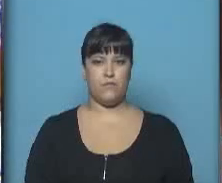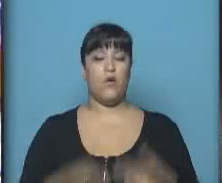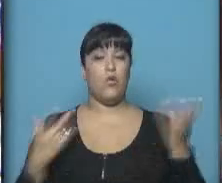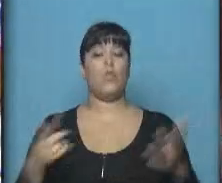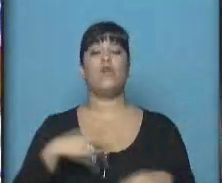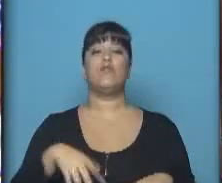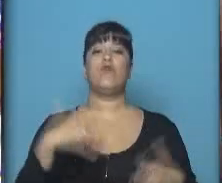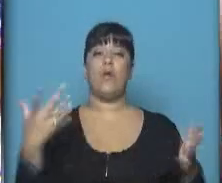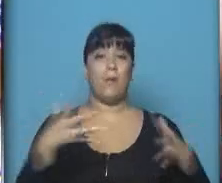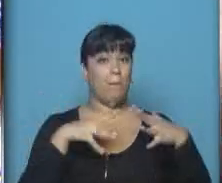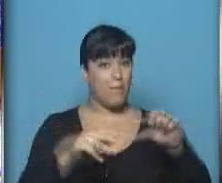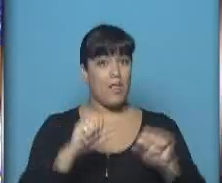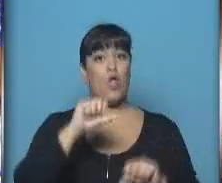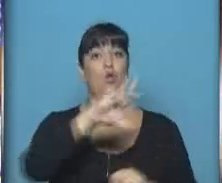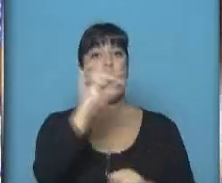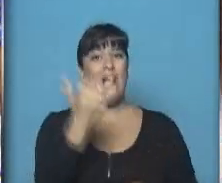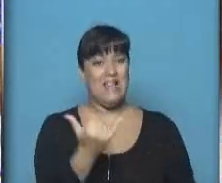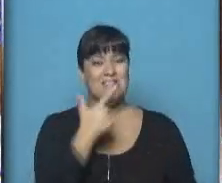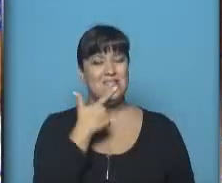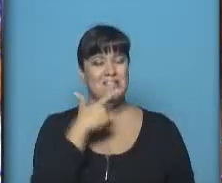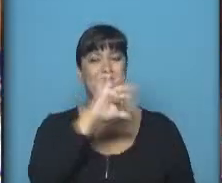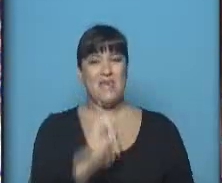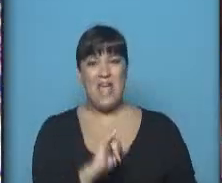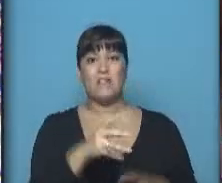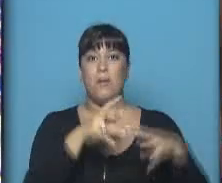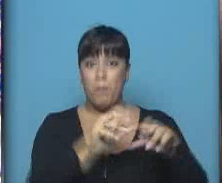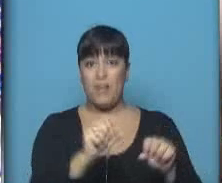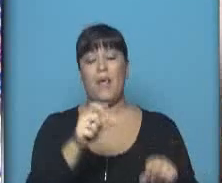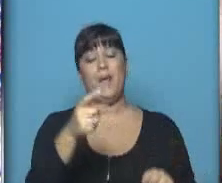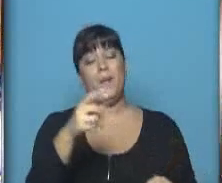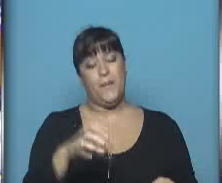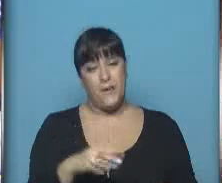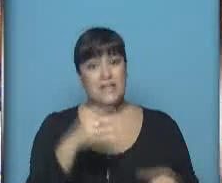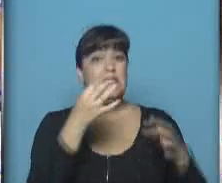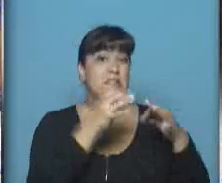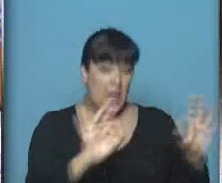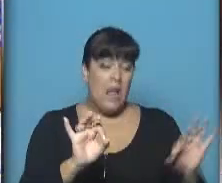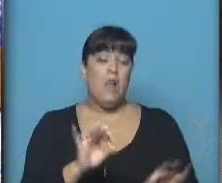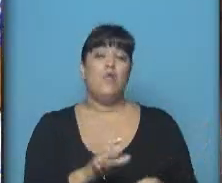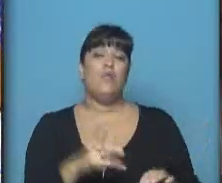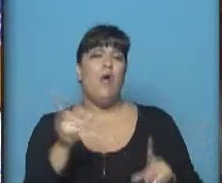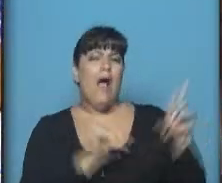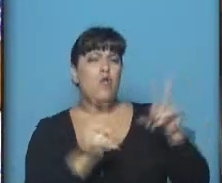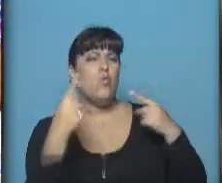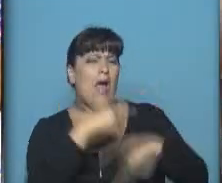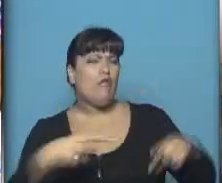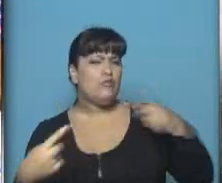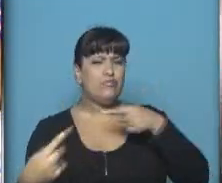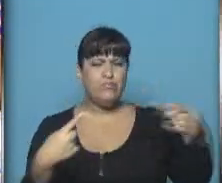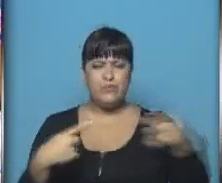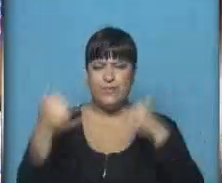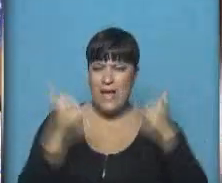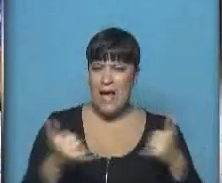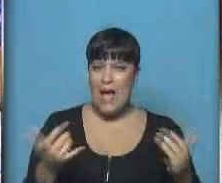Bueno, finalmente Lucas Díaz fue encontrado con vida, sano y salvo, claro, con algunas incoherencias en cuanto a las primeras declaraciones al